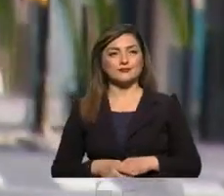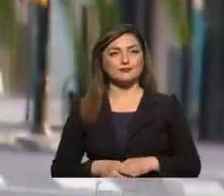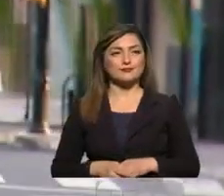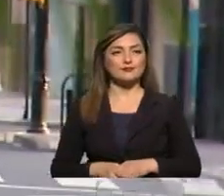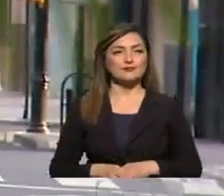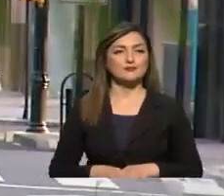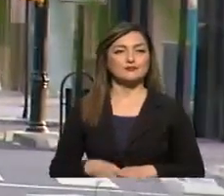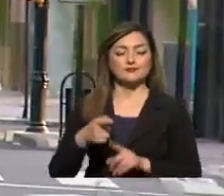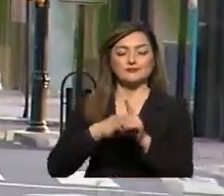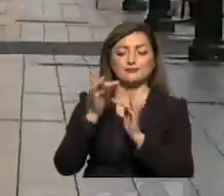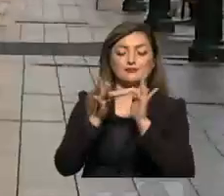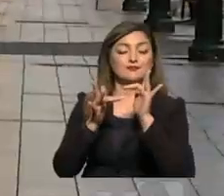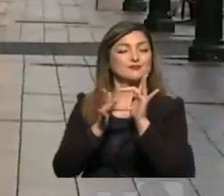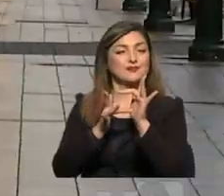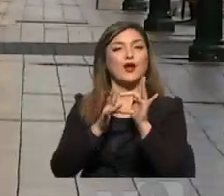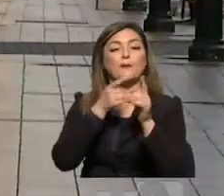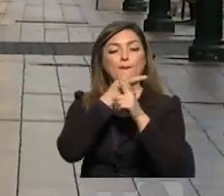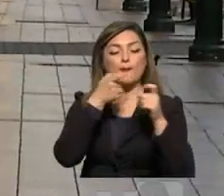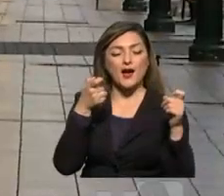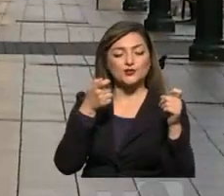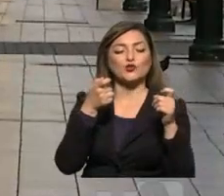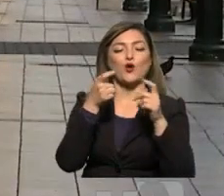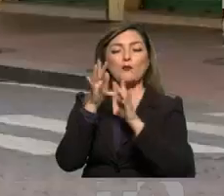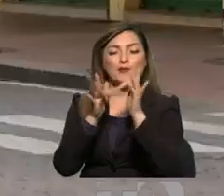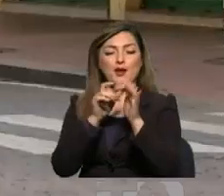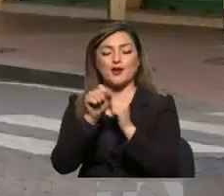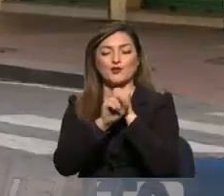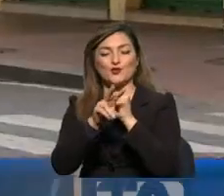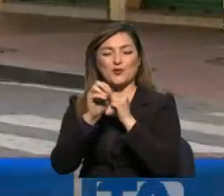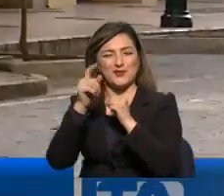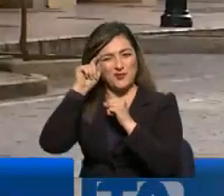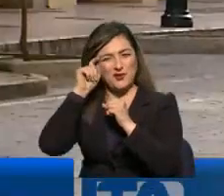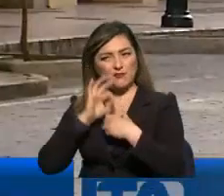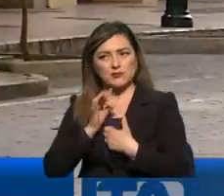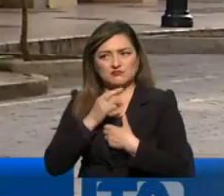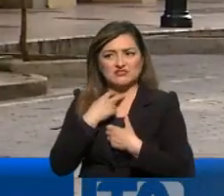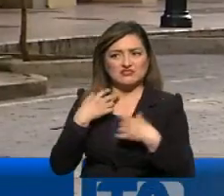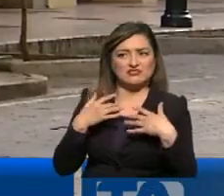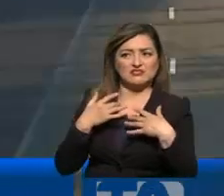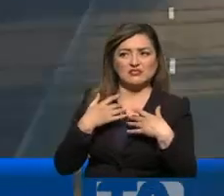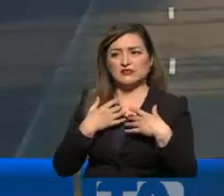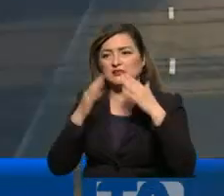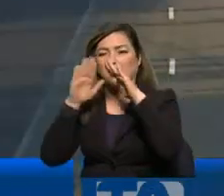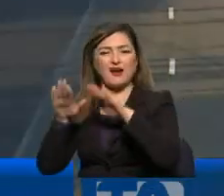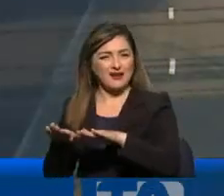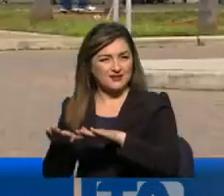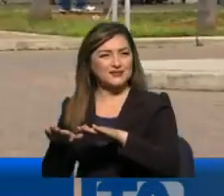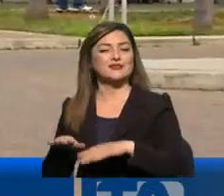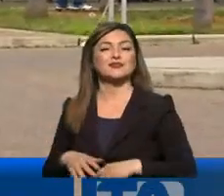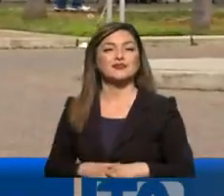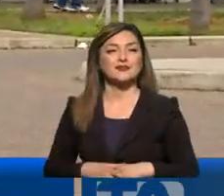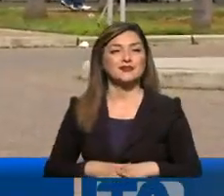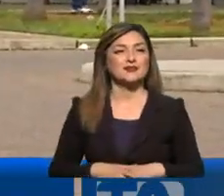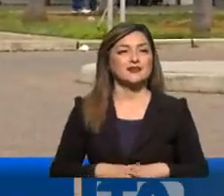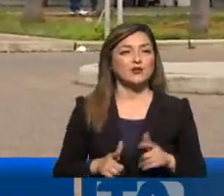era marzo y abril del 2020 cuando todos estábamos en casa temerosos de que el convicto que nuestras puertas y otros ya